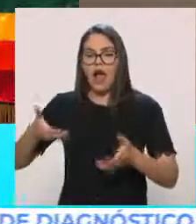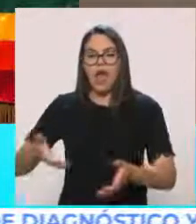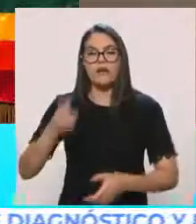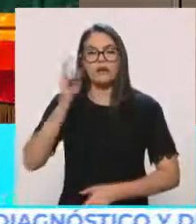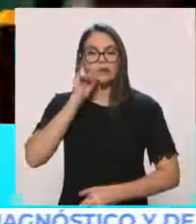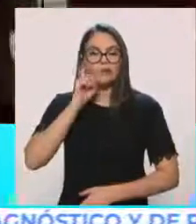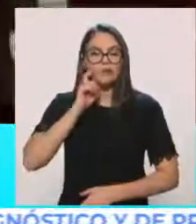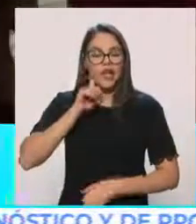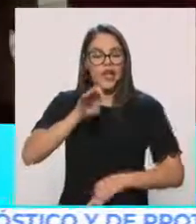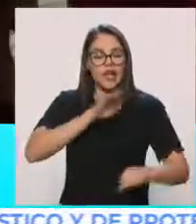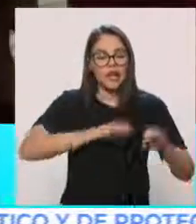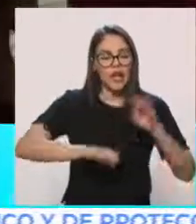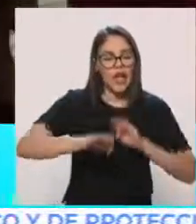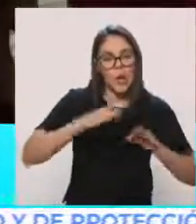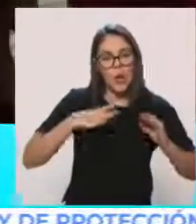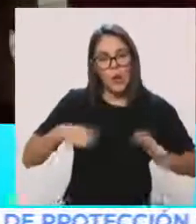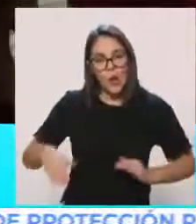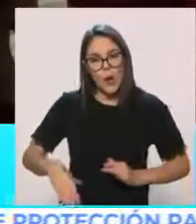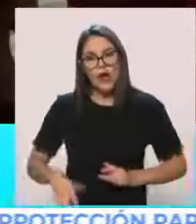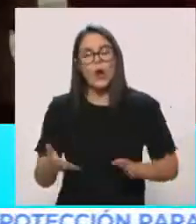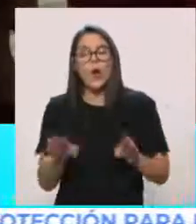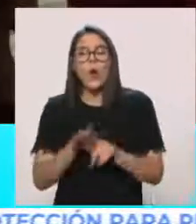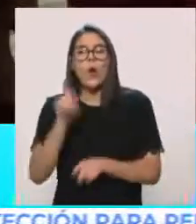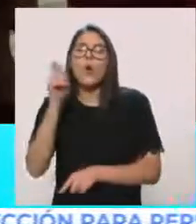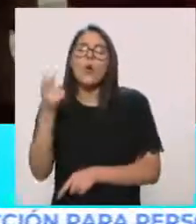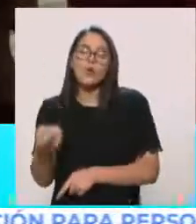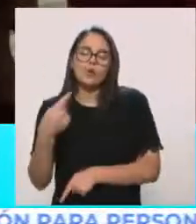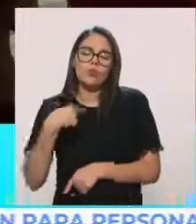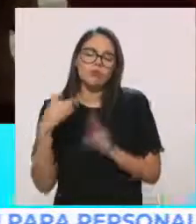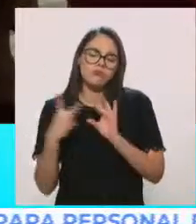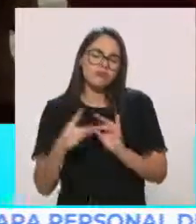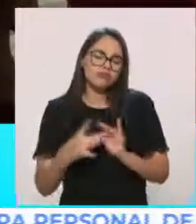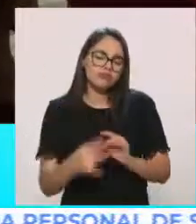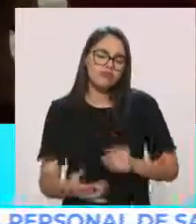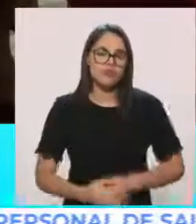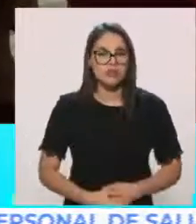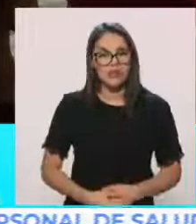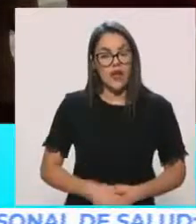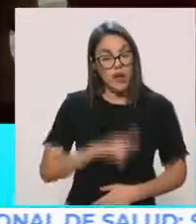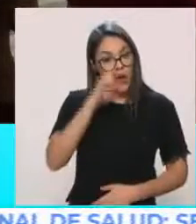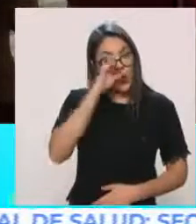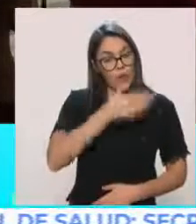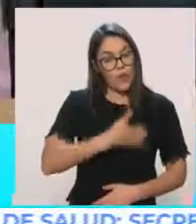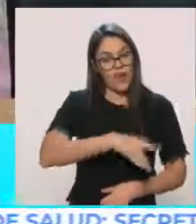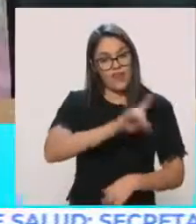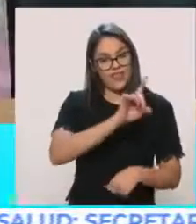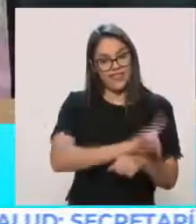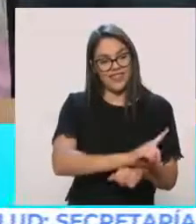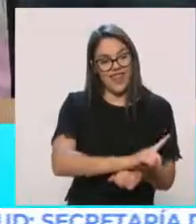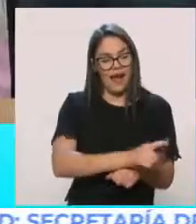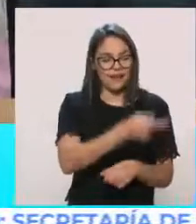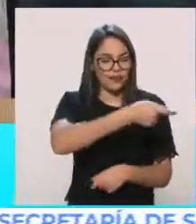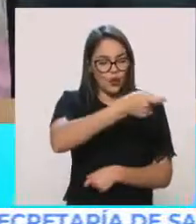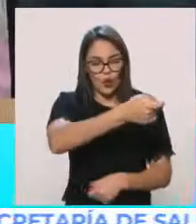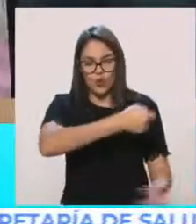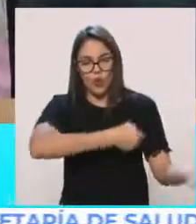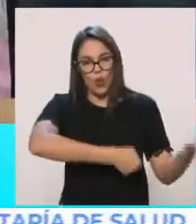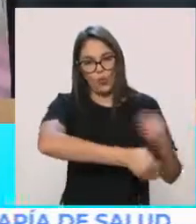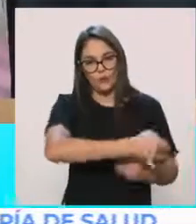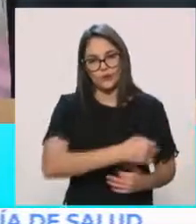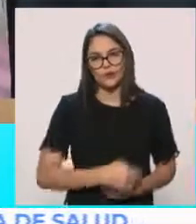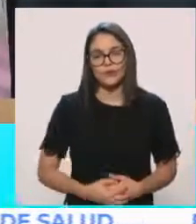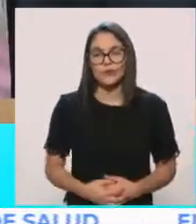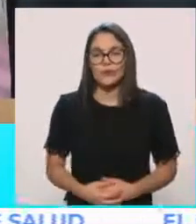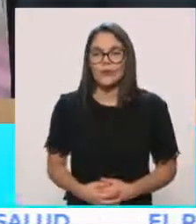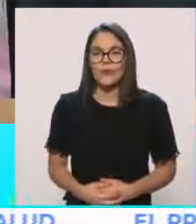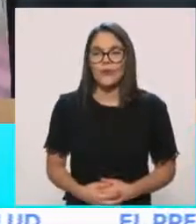Muy buenos días. Hola, muy buenos días, Alejandra. ¿Cómo estamos? Saludos a tu audiencia. Pues, ¿cuál es la situación,